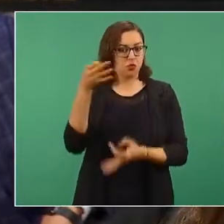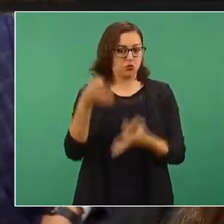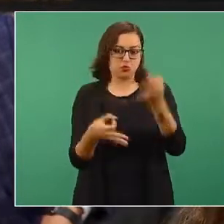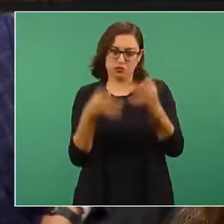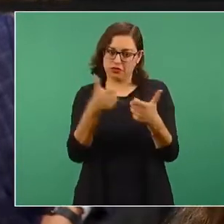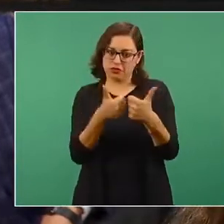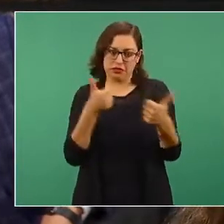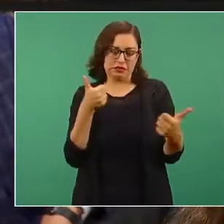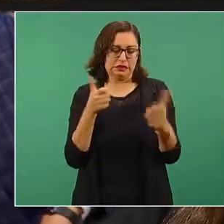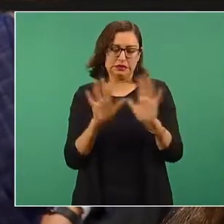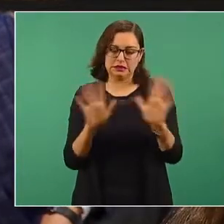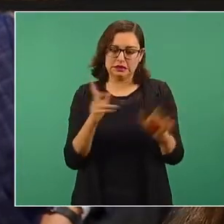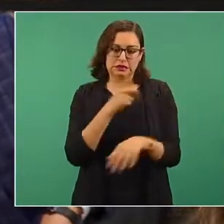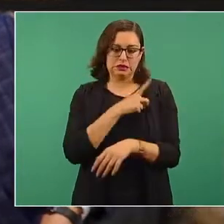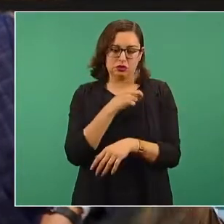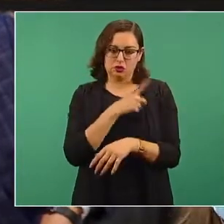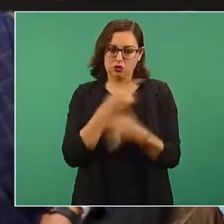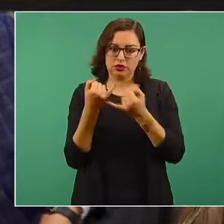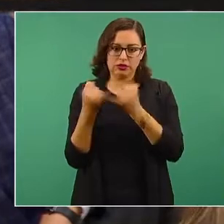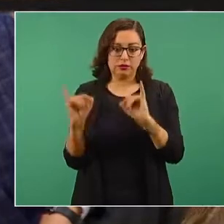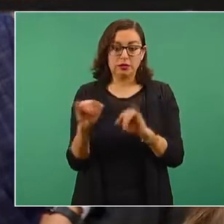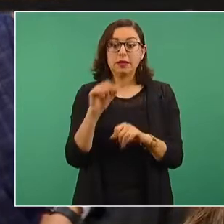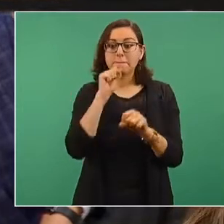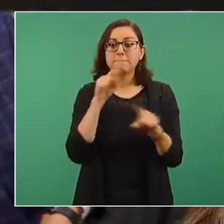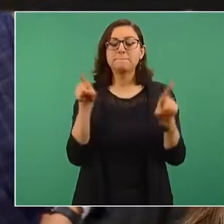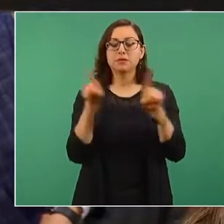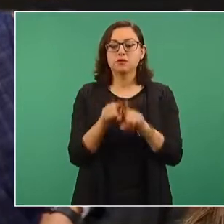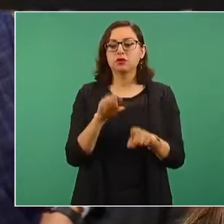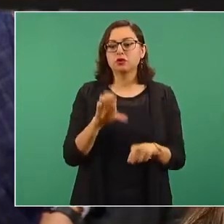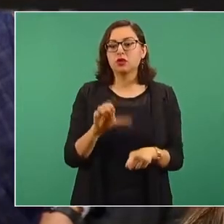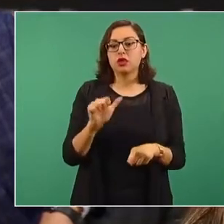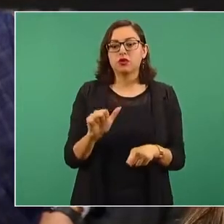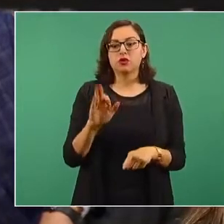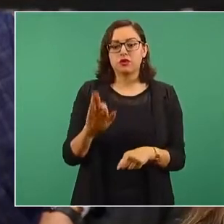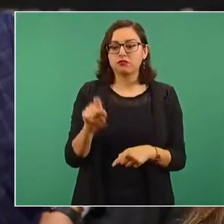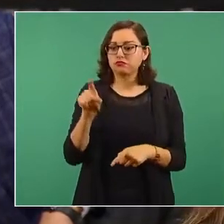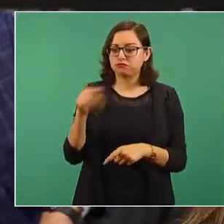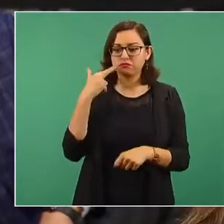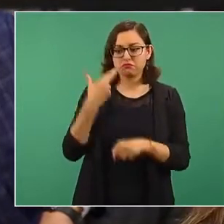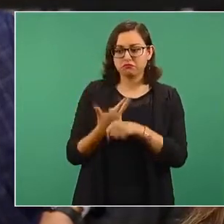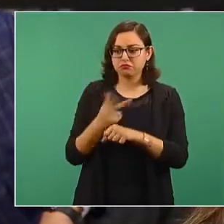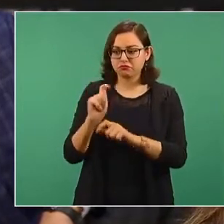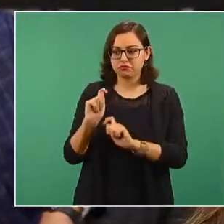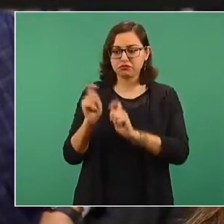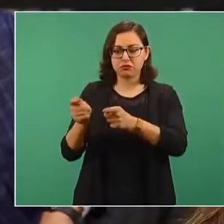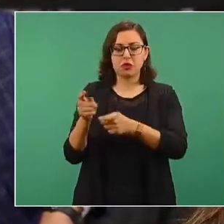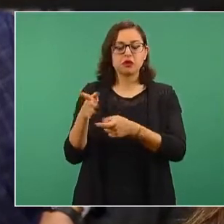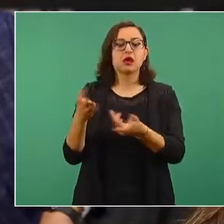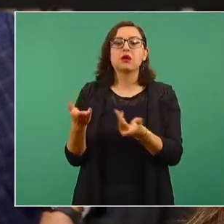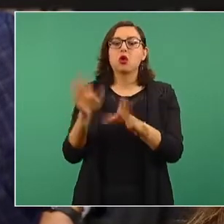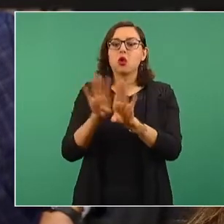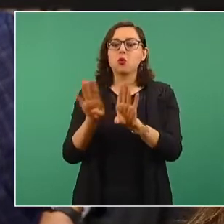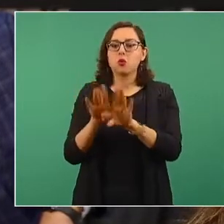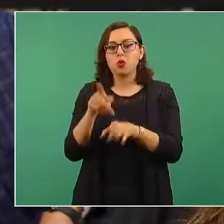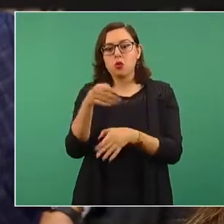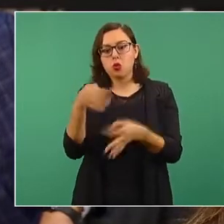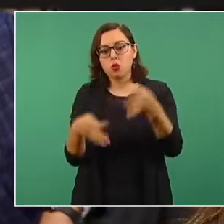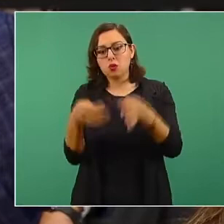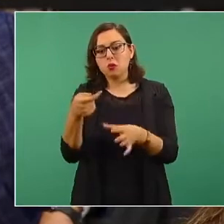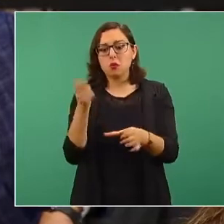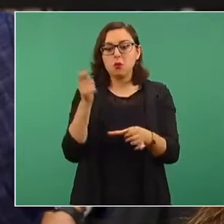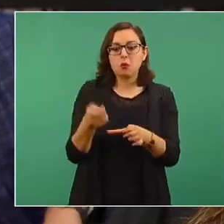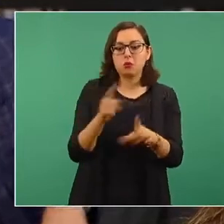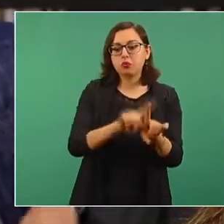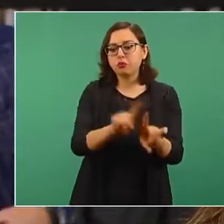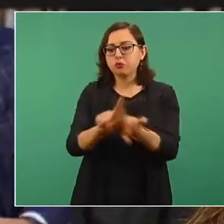de la Judicatura Federal garantiza que puedan ejercer su función con absoluta libertad y que además, bueno, pues los fallos, aunque puedan